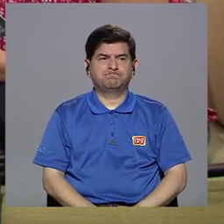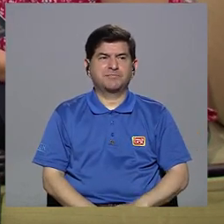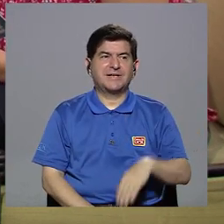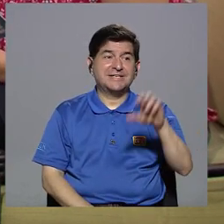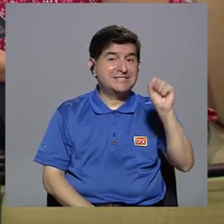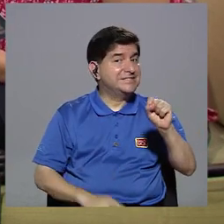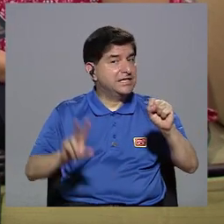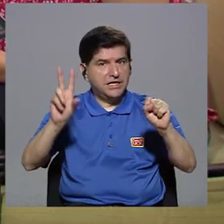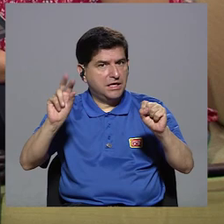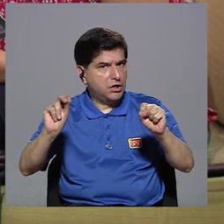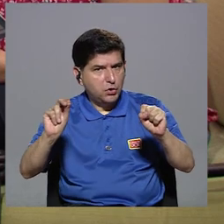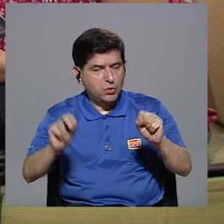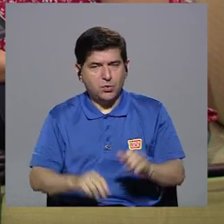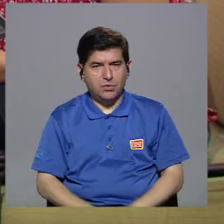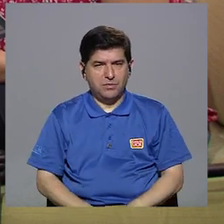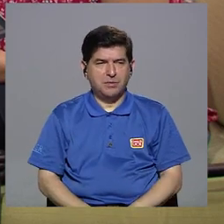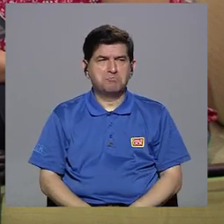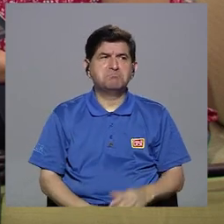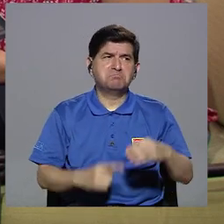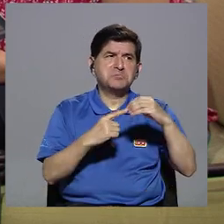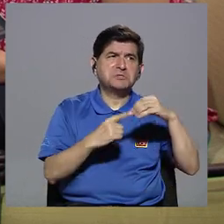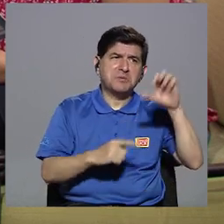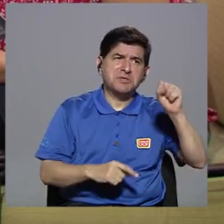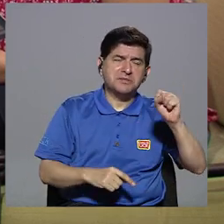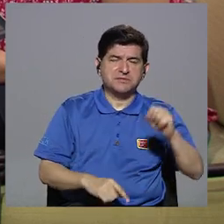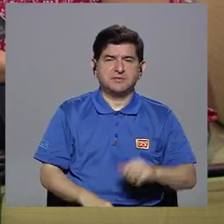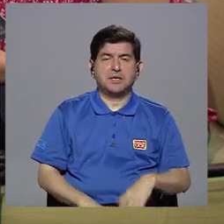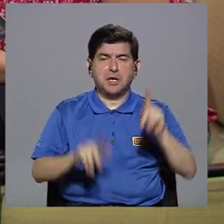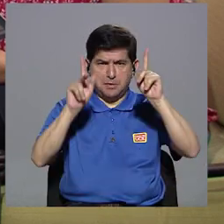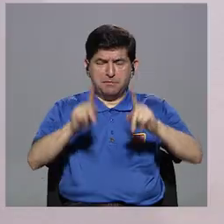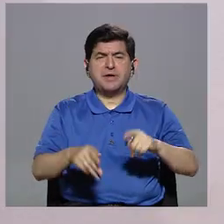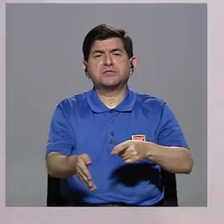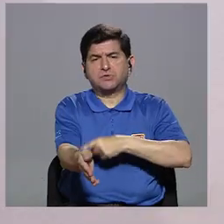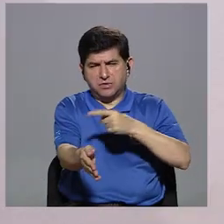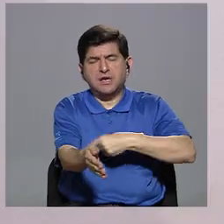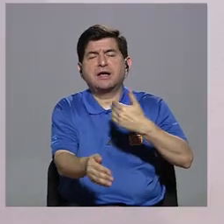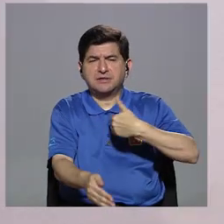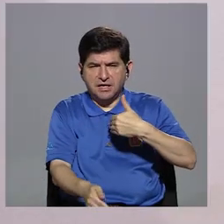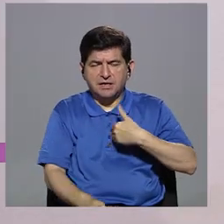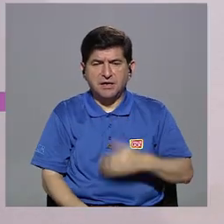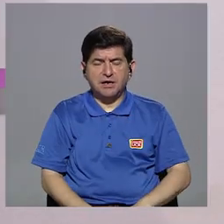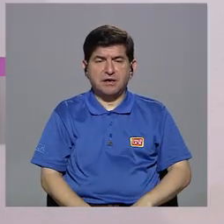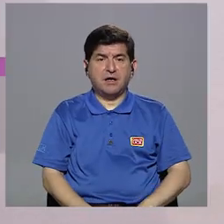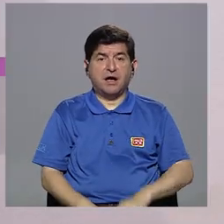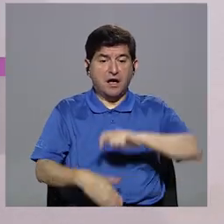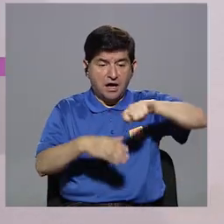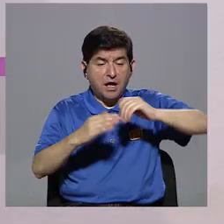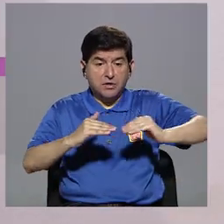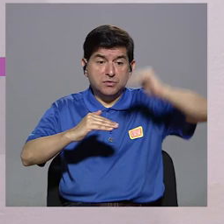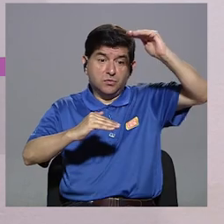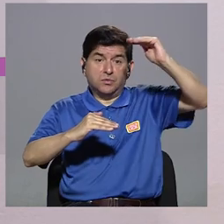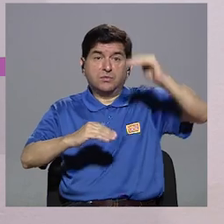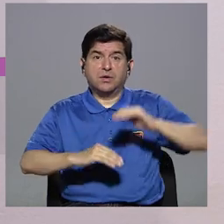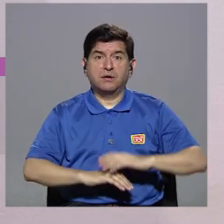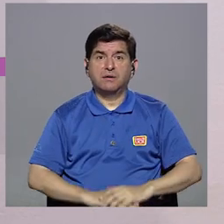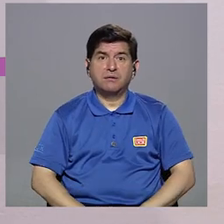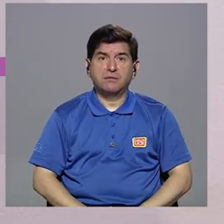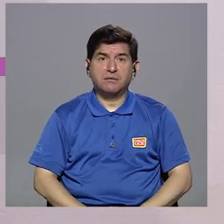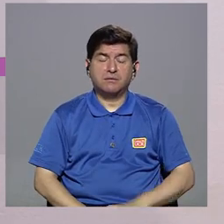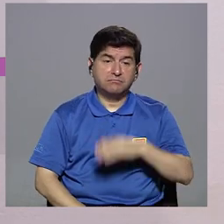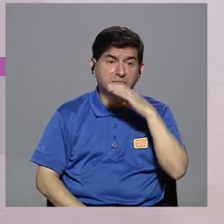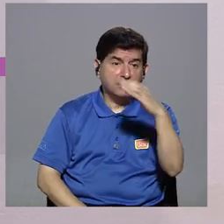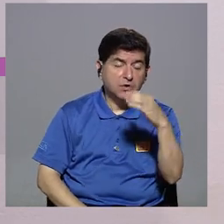a ver si no más así que no es decir cuando un paciente diabético esté con el azúcar al título